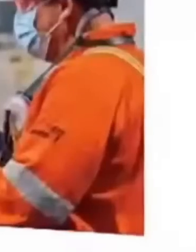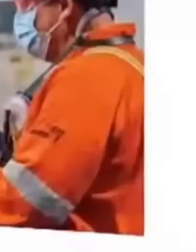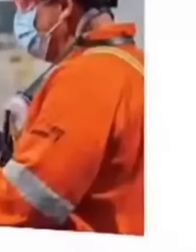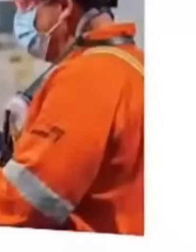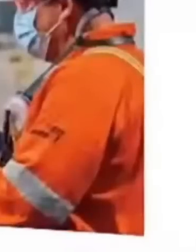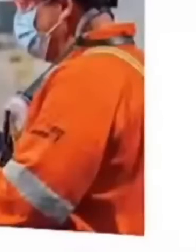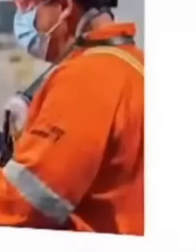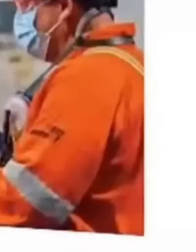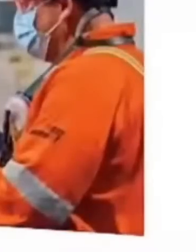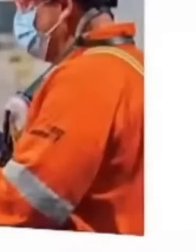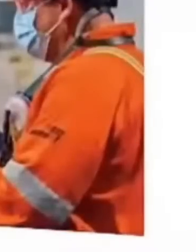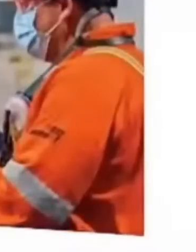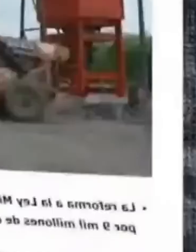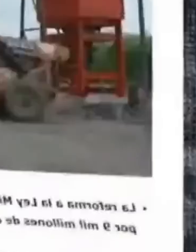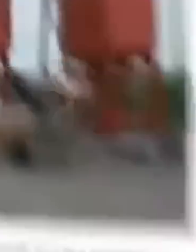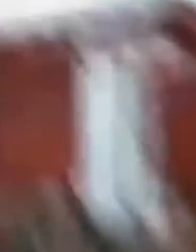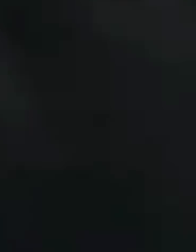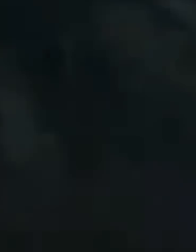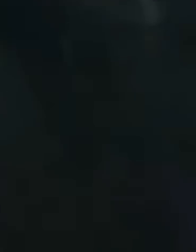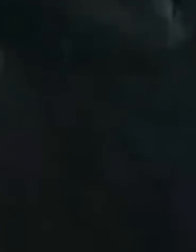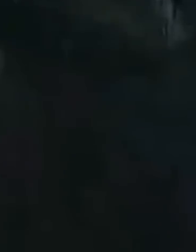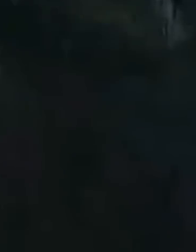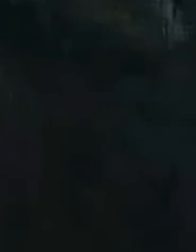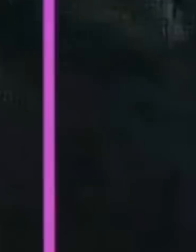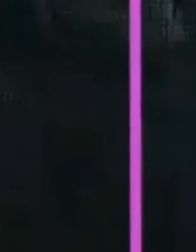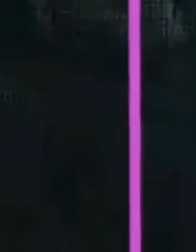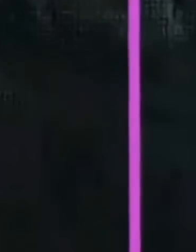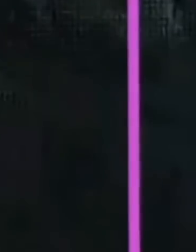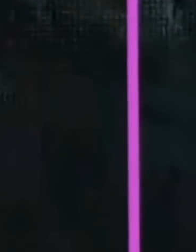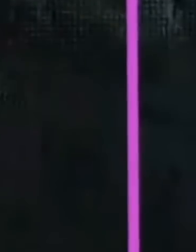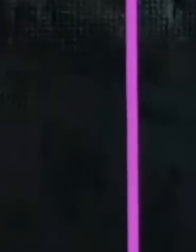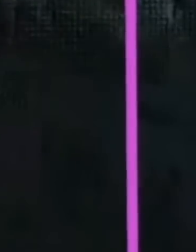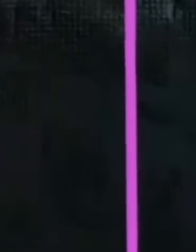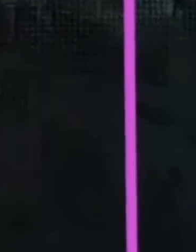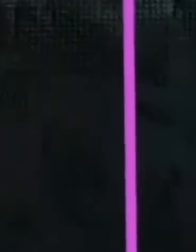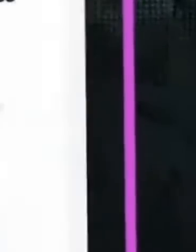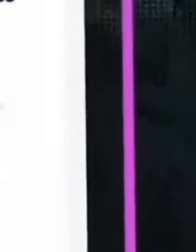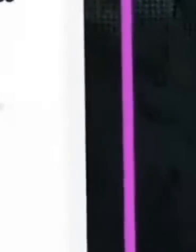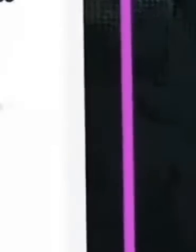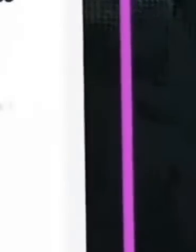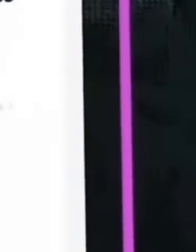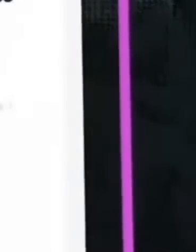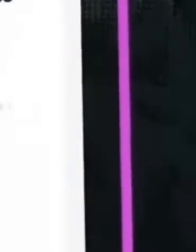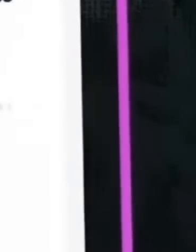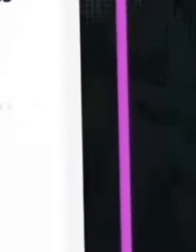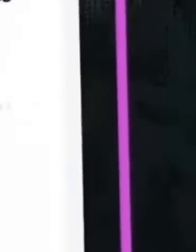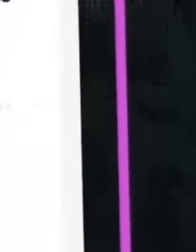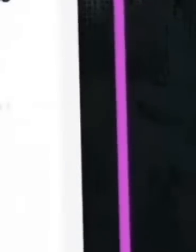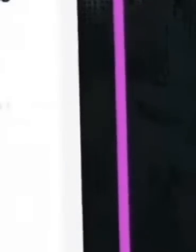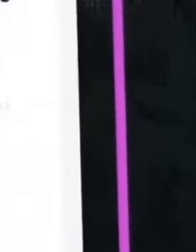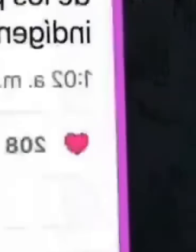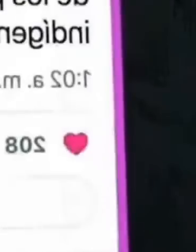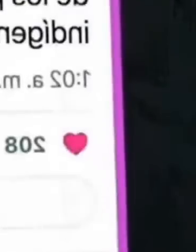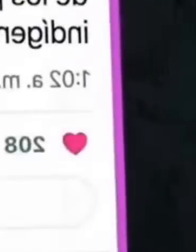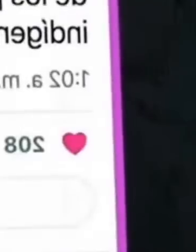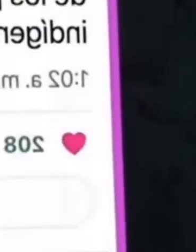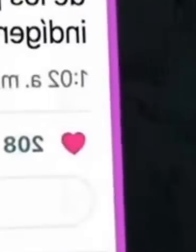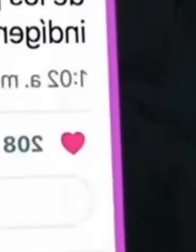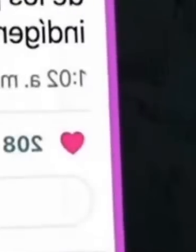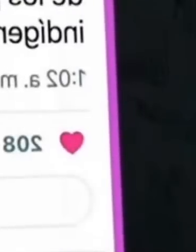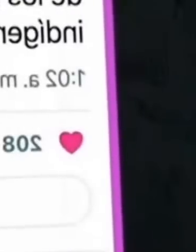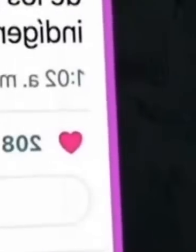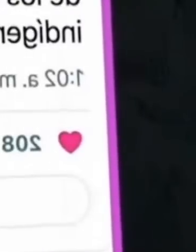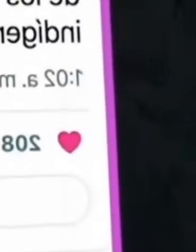minería en México, con consultas previas al otorgamiento de concesiones a los pueblos indígenas. Establece como prioridad